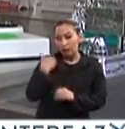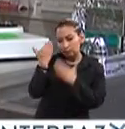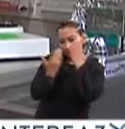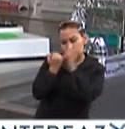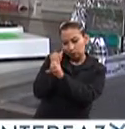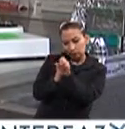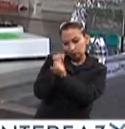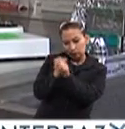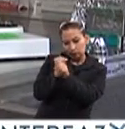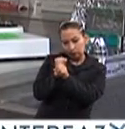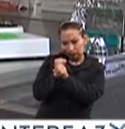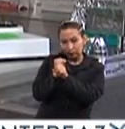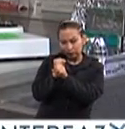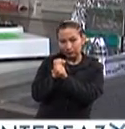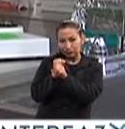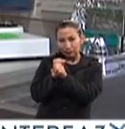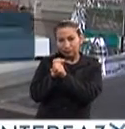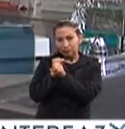es la parte